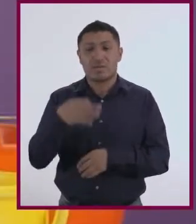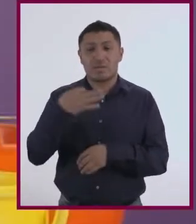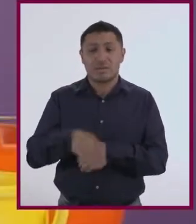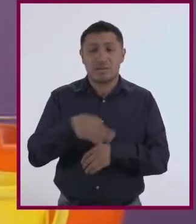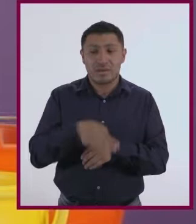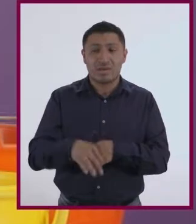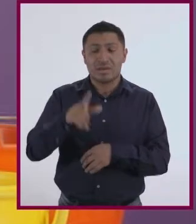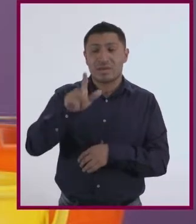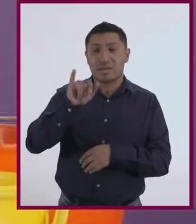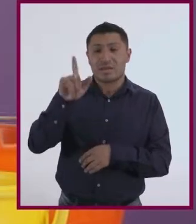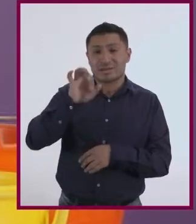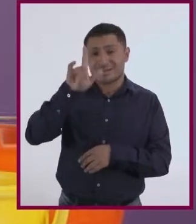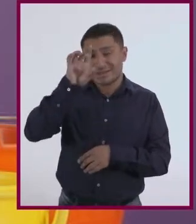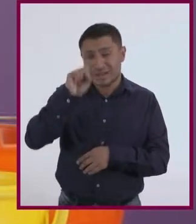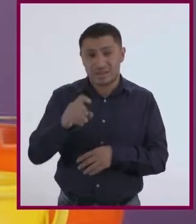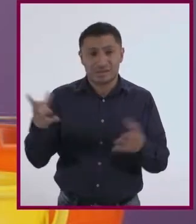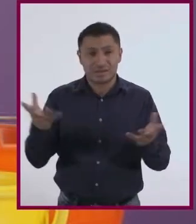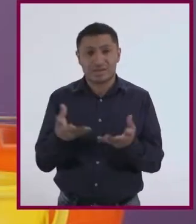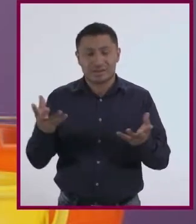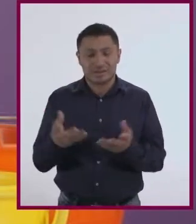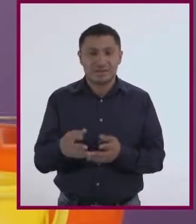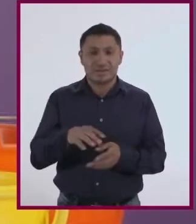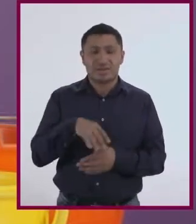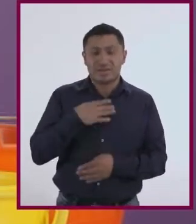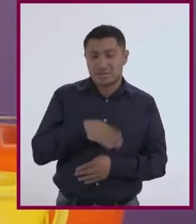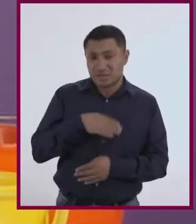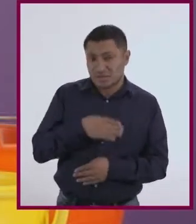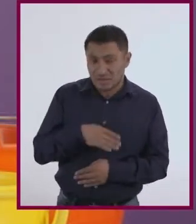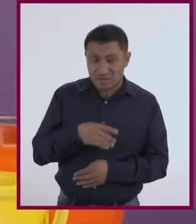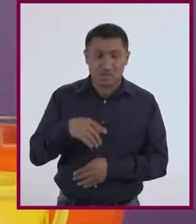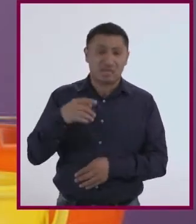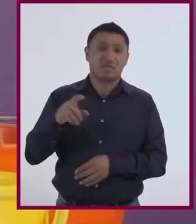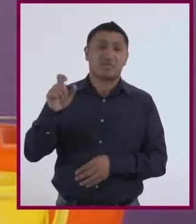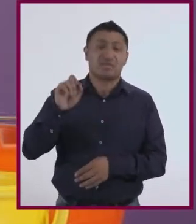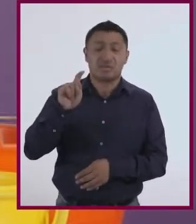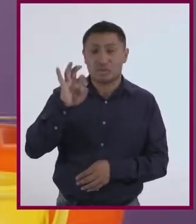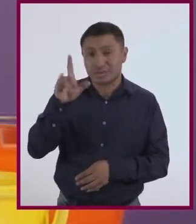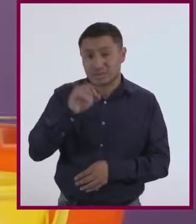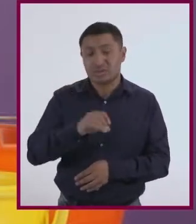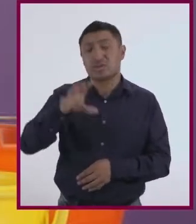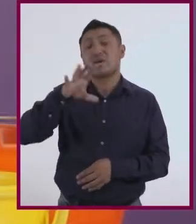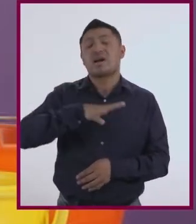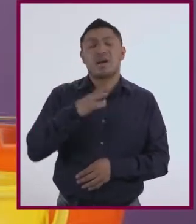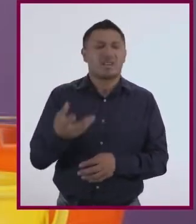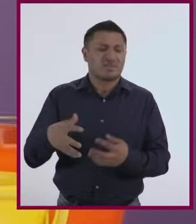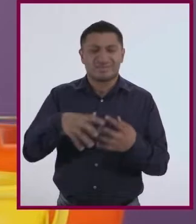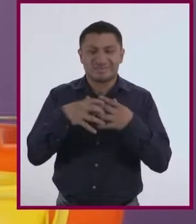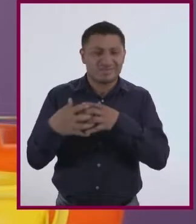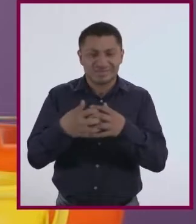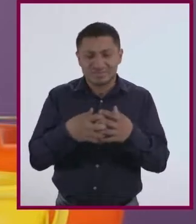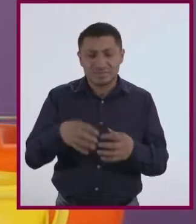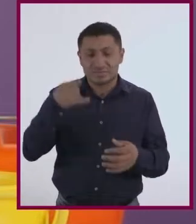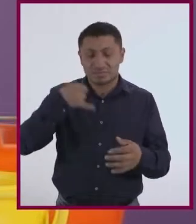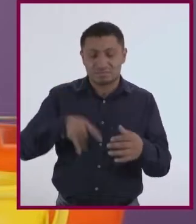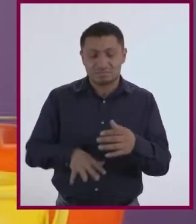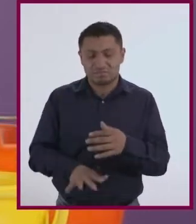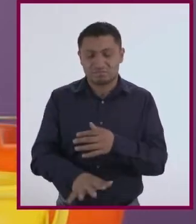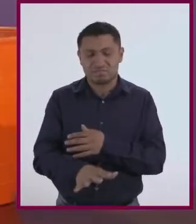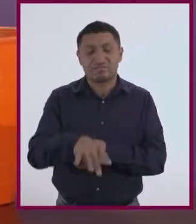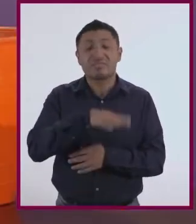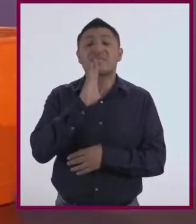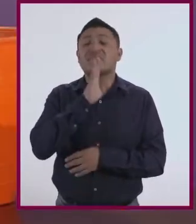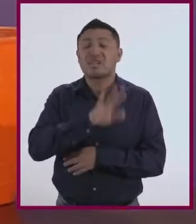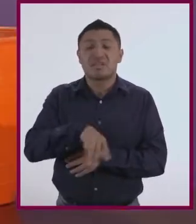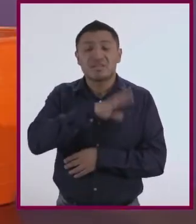los lixiviados que se generan de los rellenos sanitarios son tóxicos por estar mezclados de residuos y terminan por filtrarse al suelo